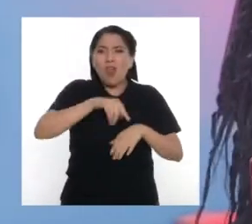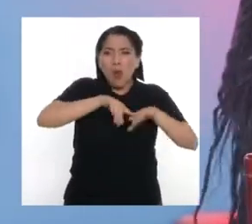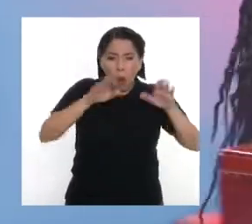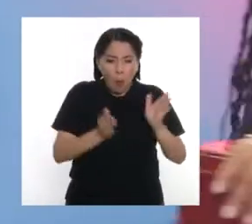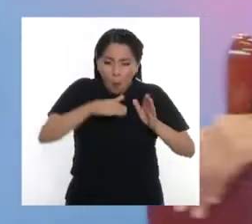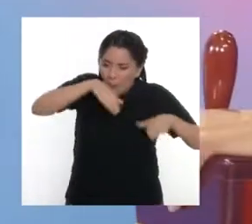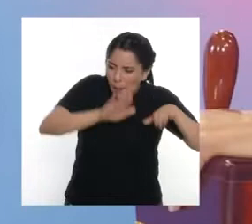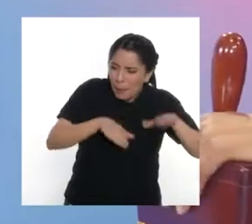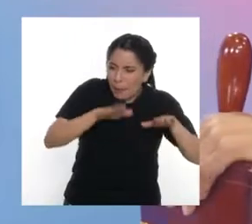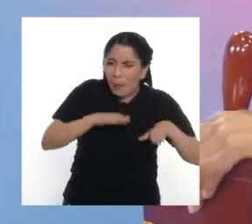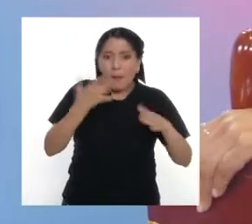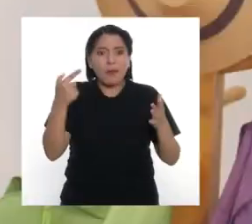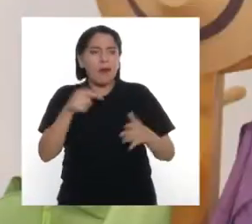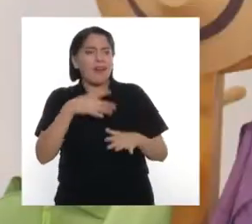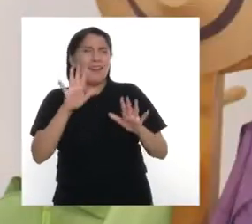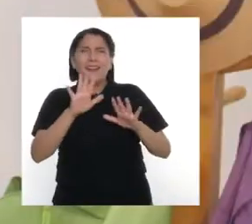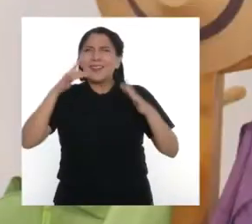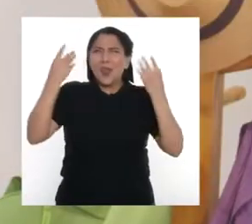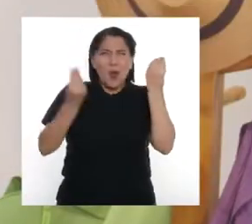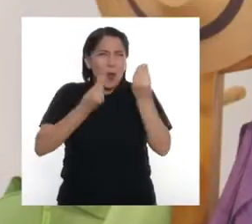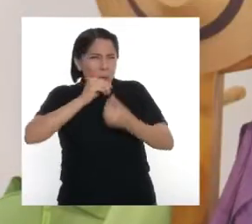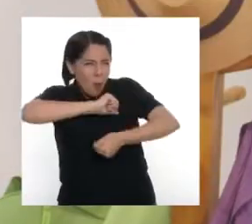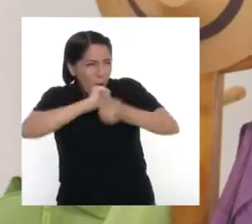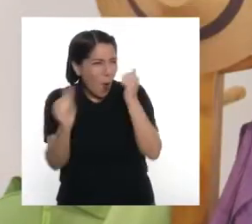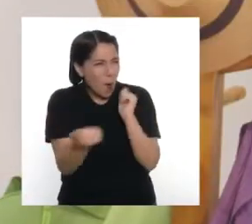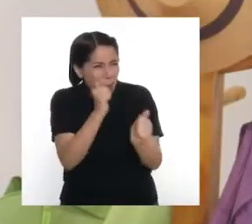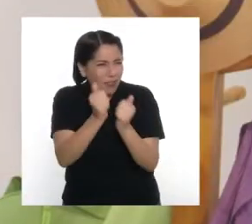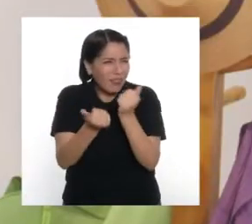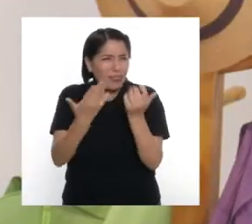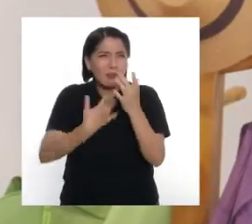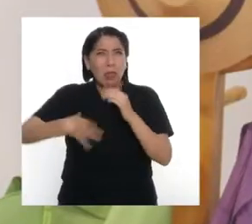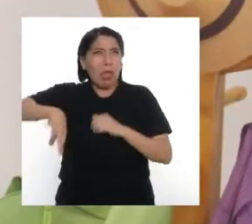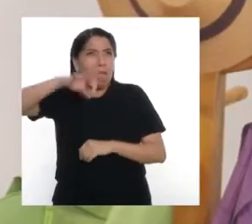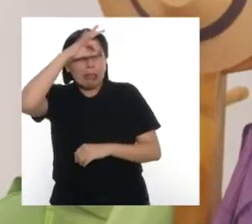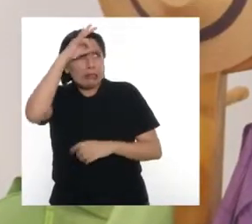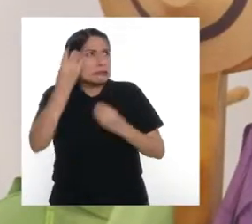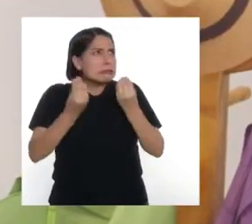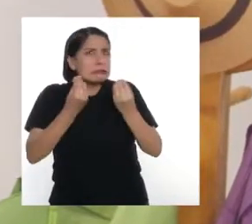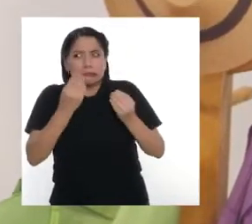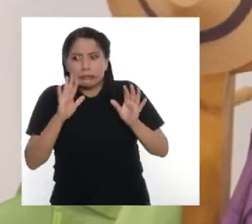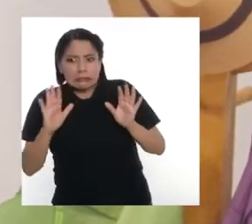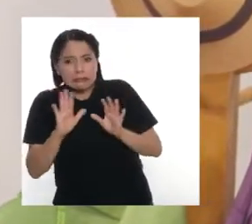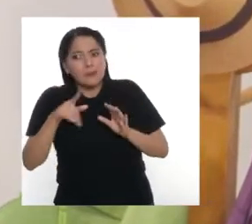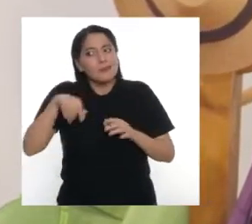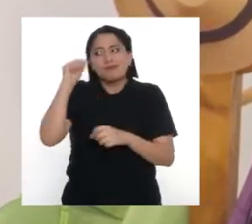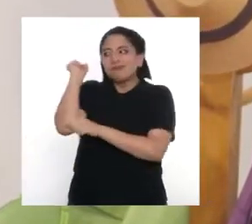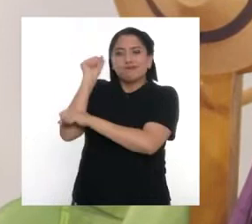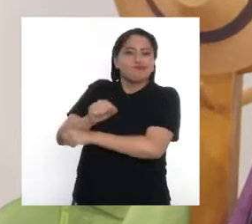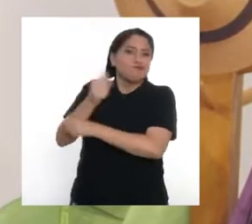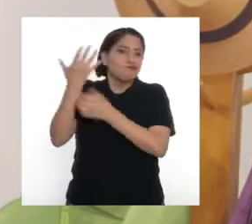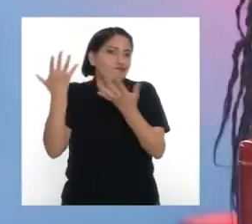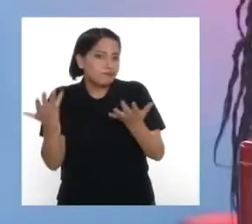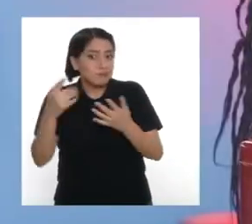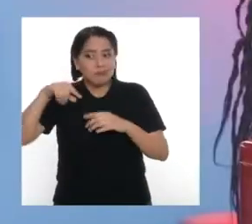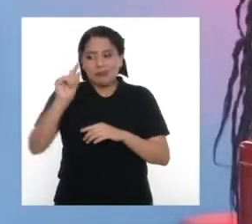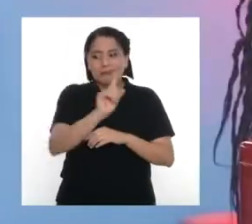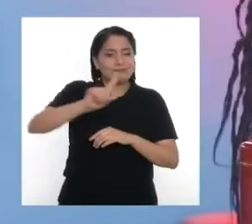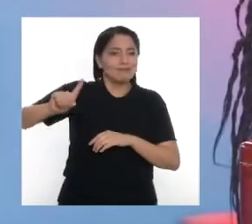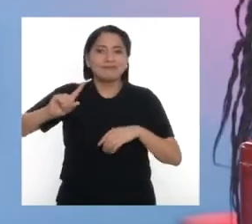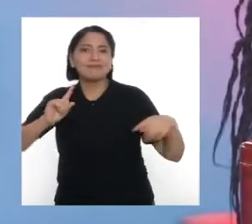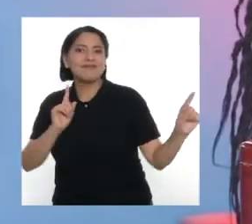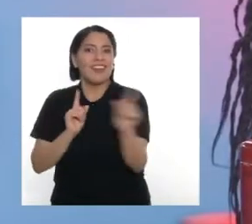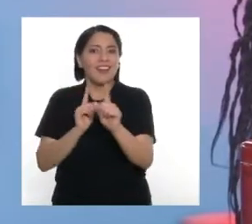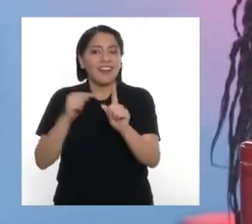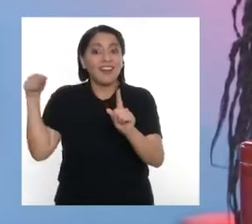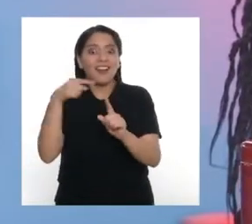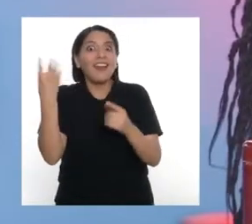es decir, zapateaba. Era como un duelo musical. Quien se quedaba sin ideas rítmicas para proponer, perdía su turno. Y le tocaba al